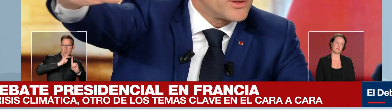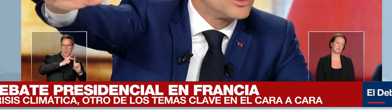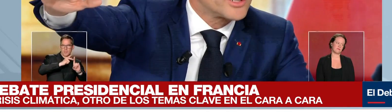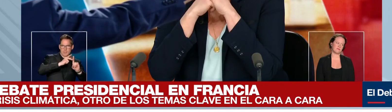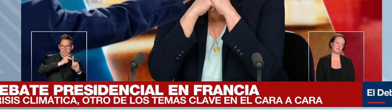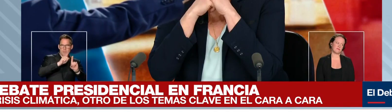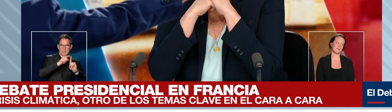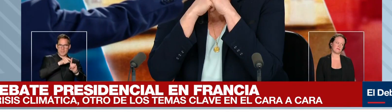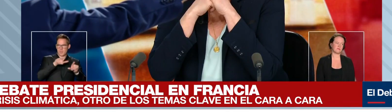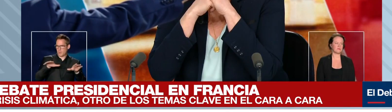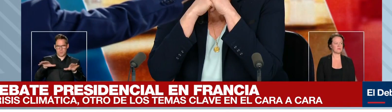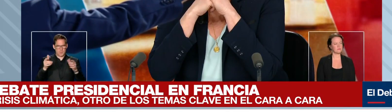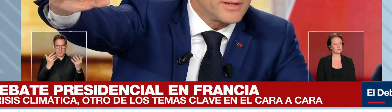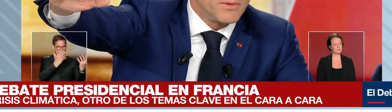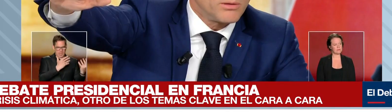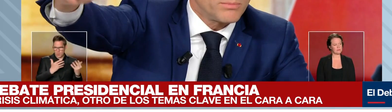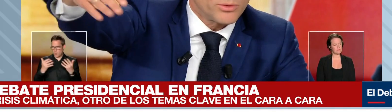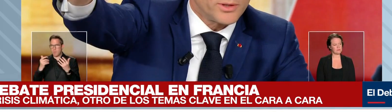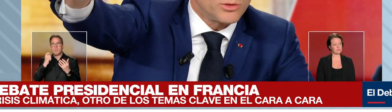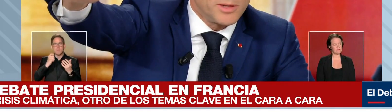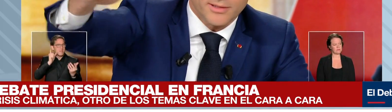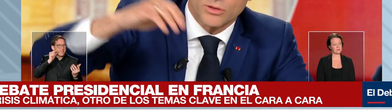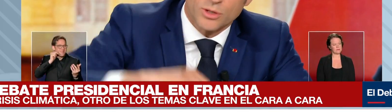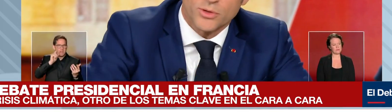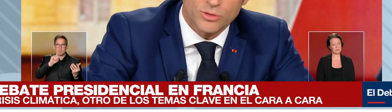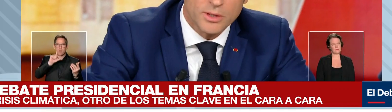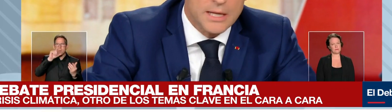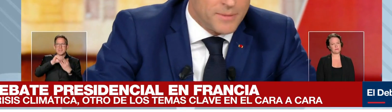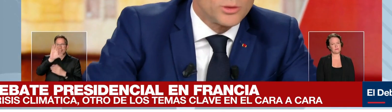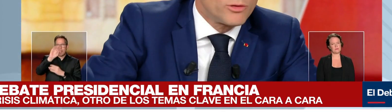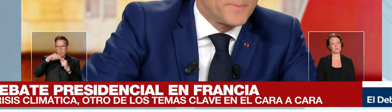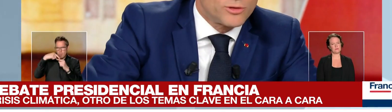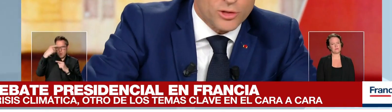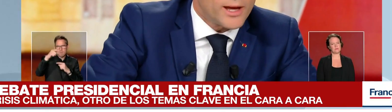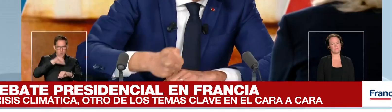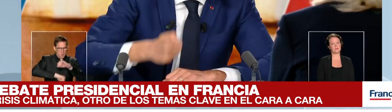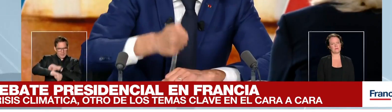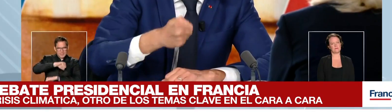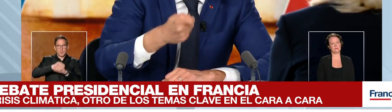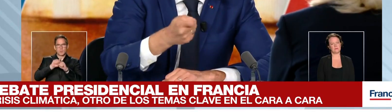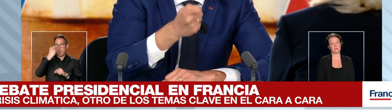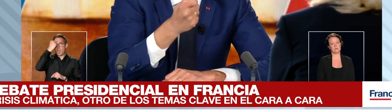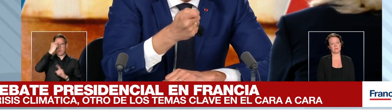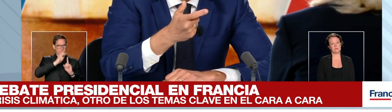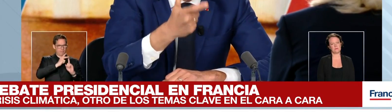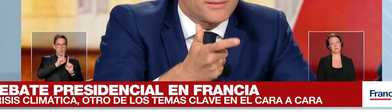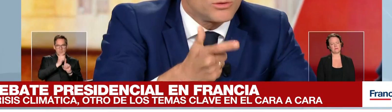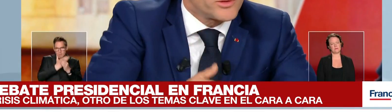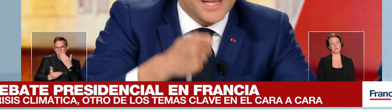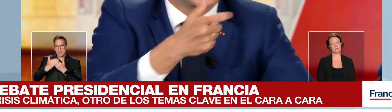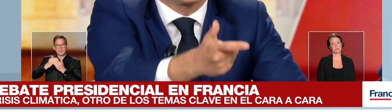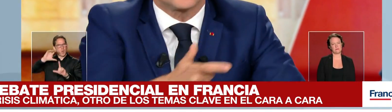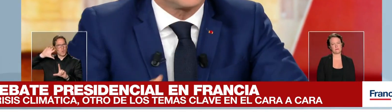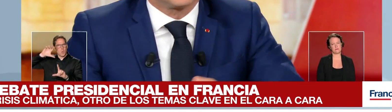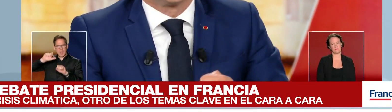eólico terrestre. Por eso dividí el 2 para llevarlo a 2050 como horizonte, pero también desarrollar la energía